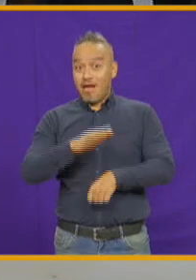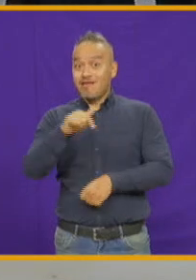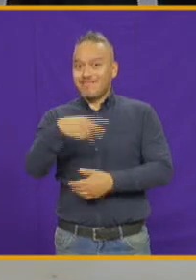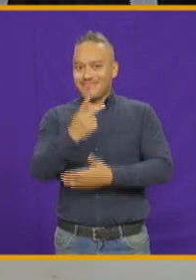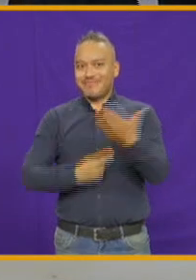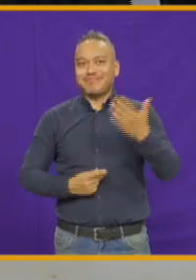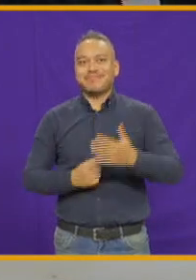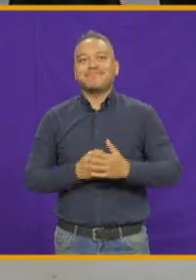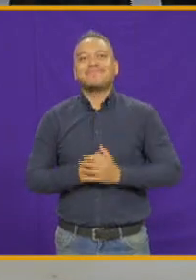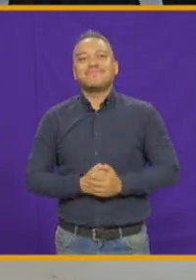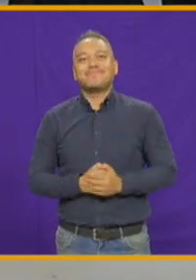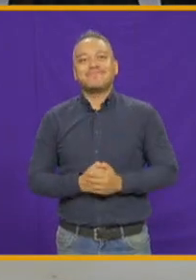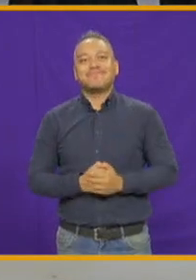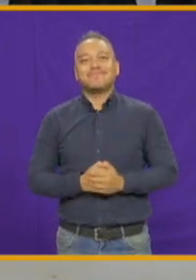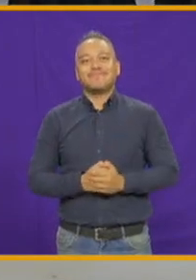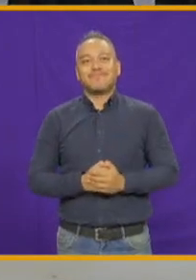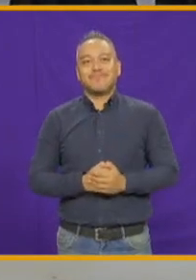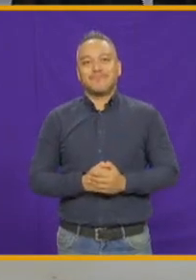programa